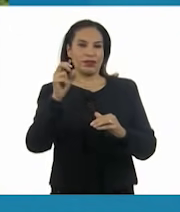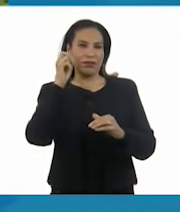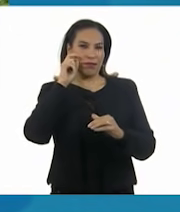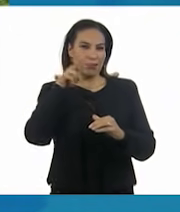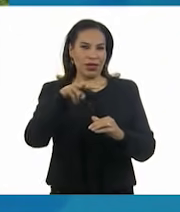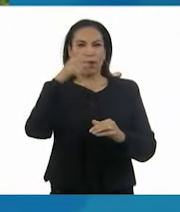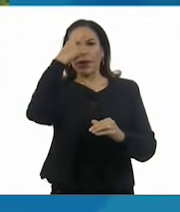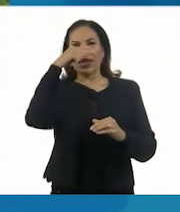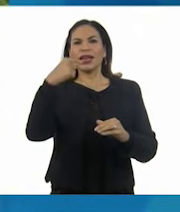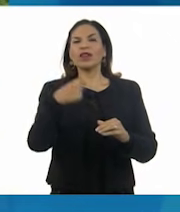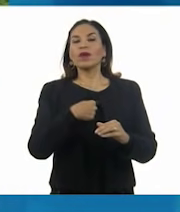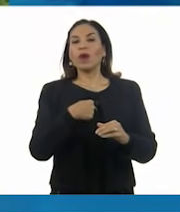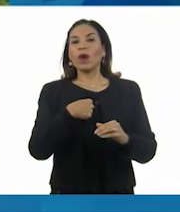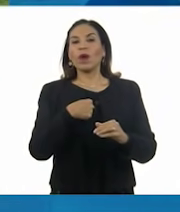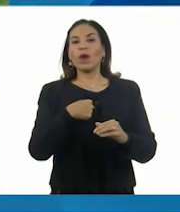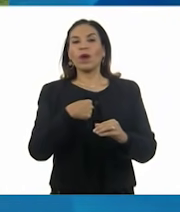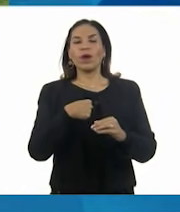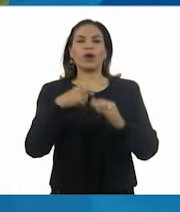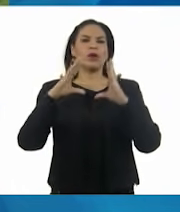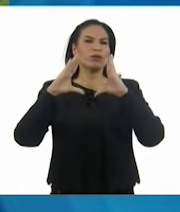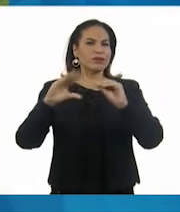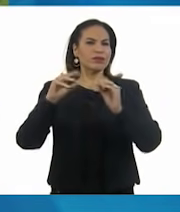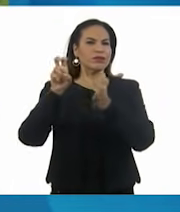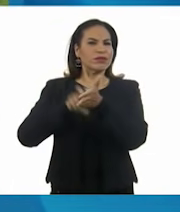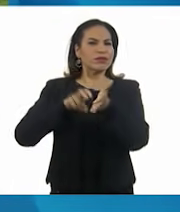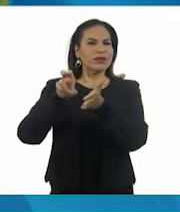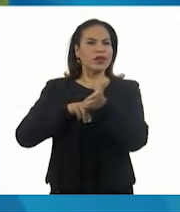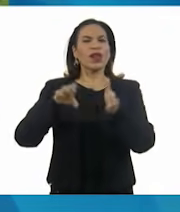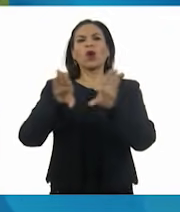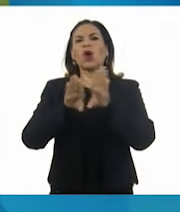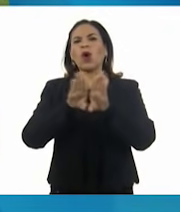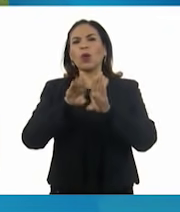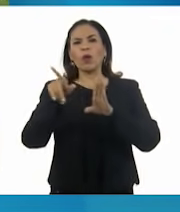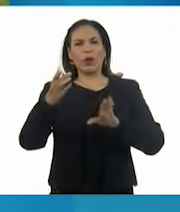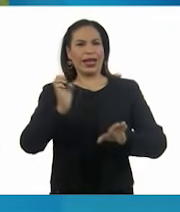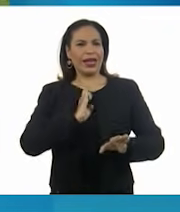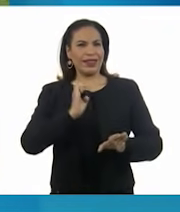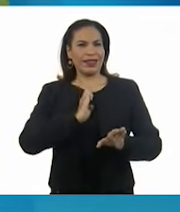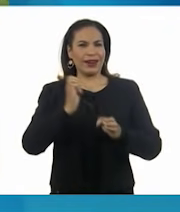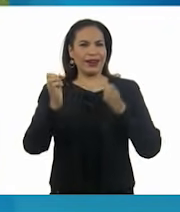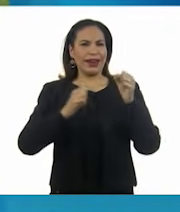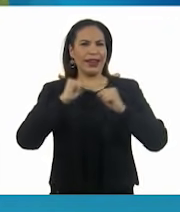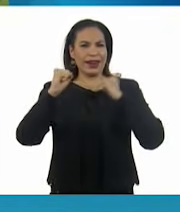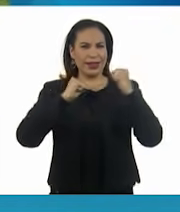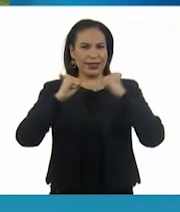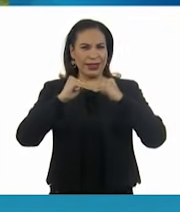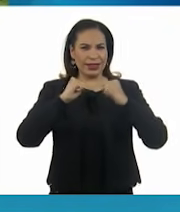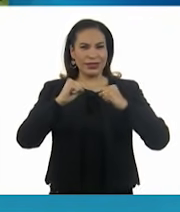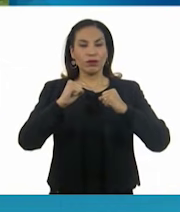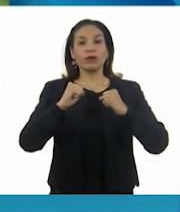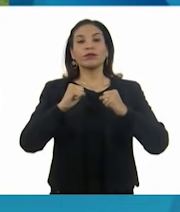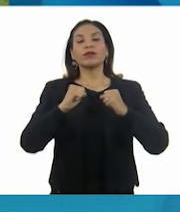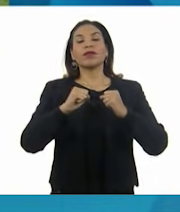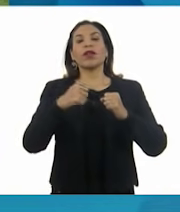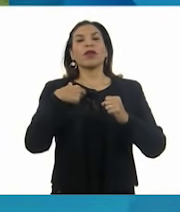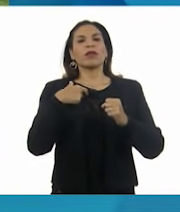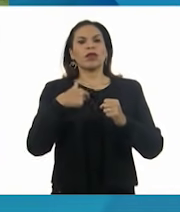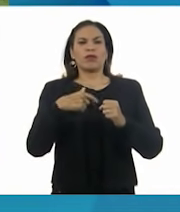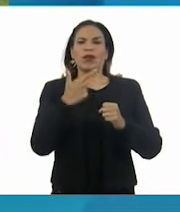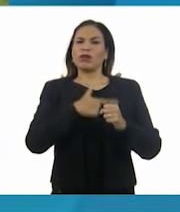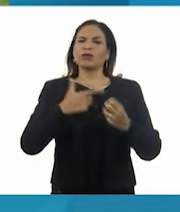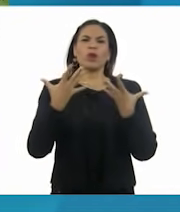para que yo los orientara de cómo iban a entrenar el atletismo. Y me gustó